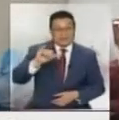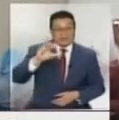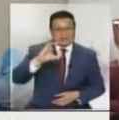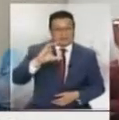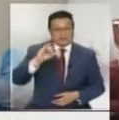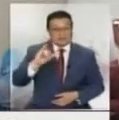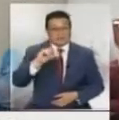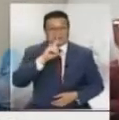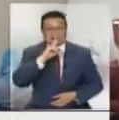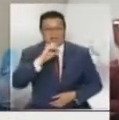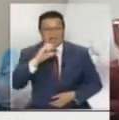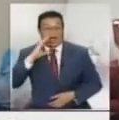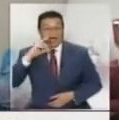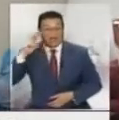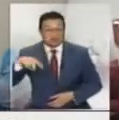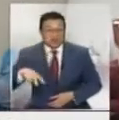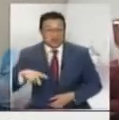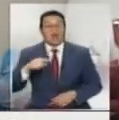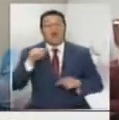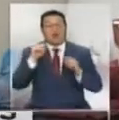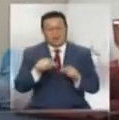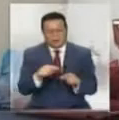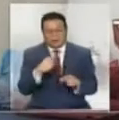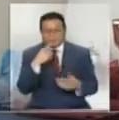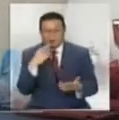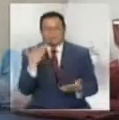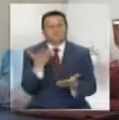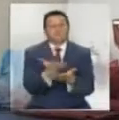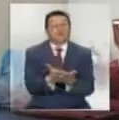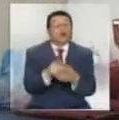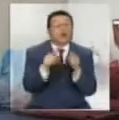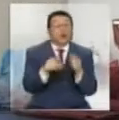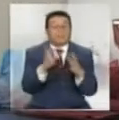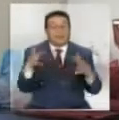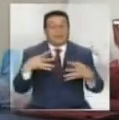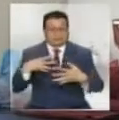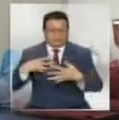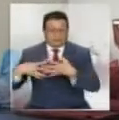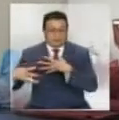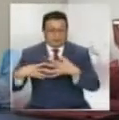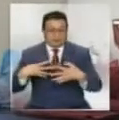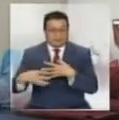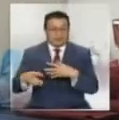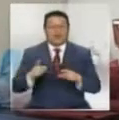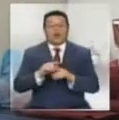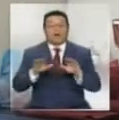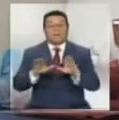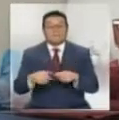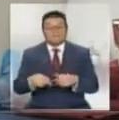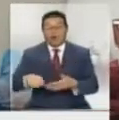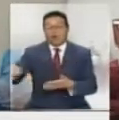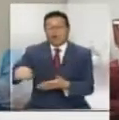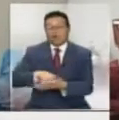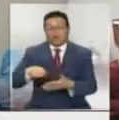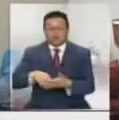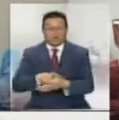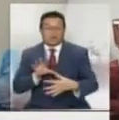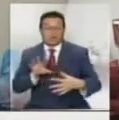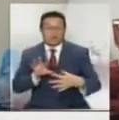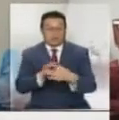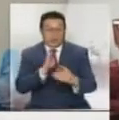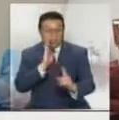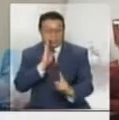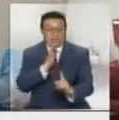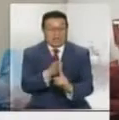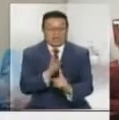es un primer paso para poder hacer un sistema mucho más transparente y que no se sigan haciendo contratos